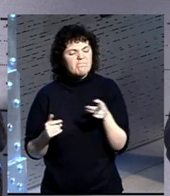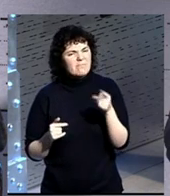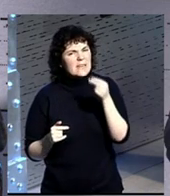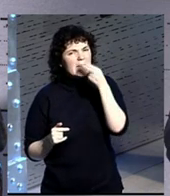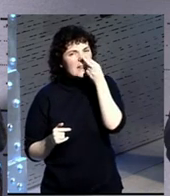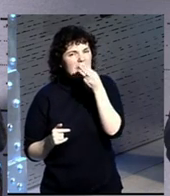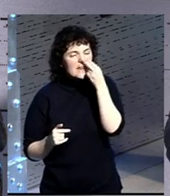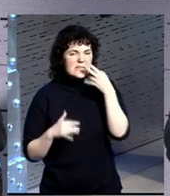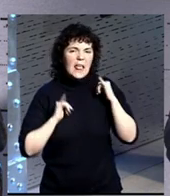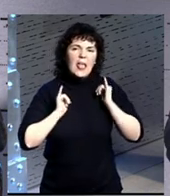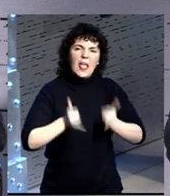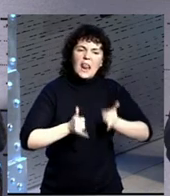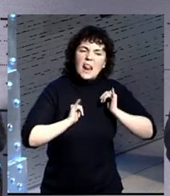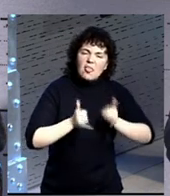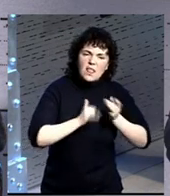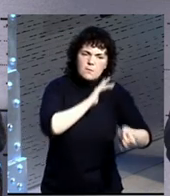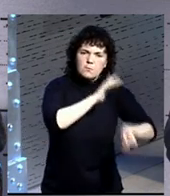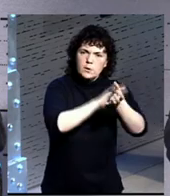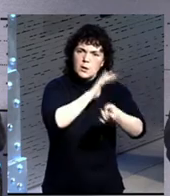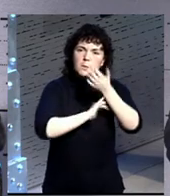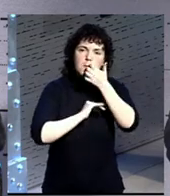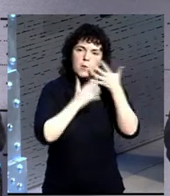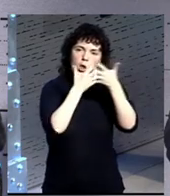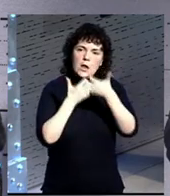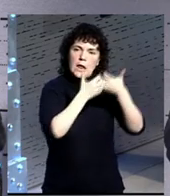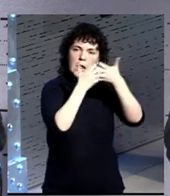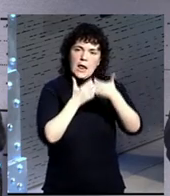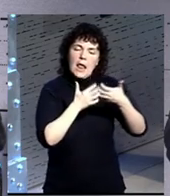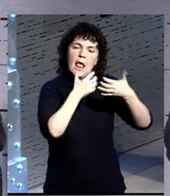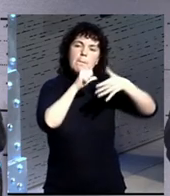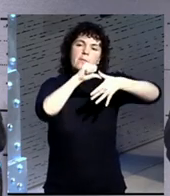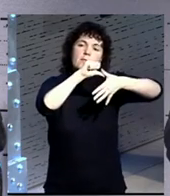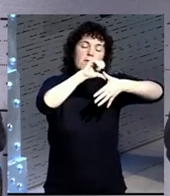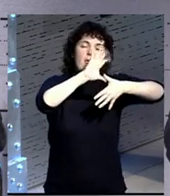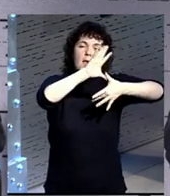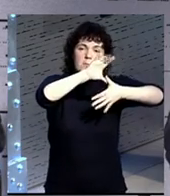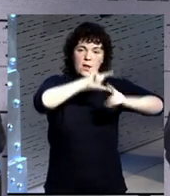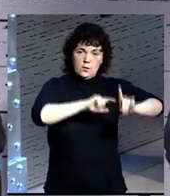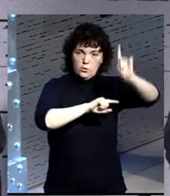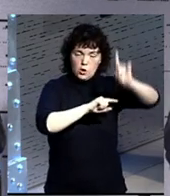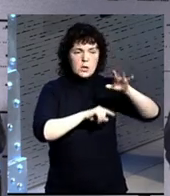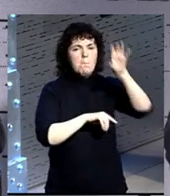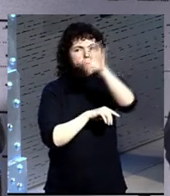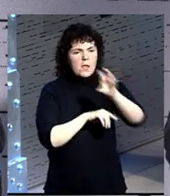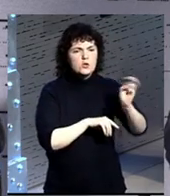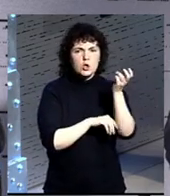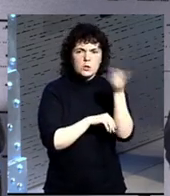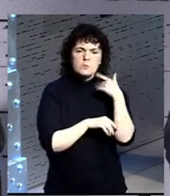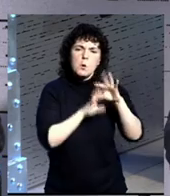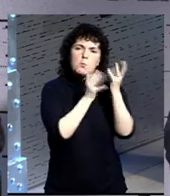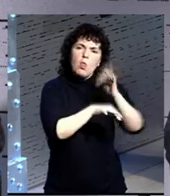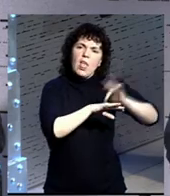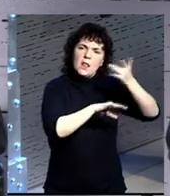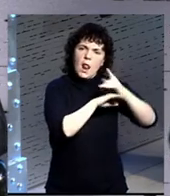cuáles son las iniciativas que están apareciendo, por ejemplo, en Norteamérica, no solamente en Norteamérica, sino en países pues que en el mundo digital están